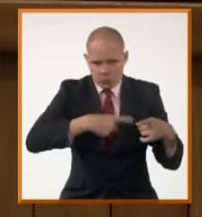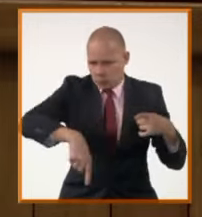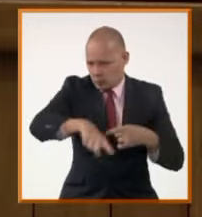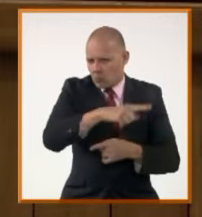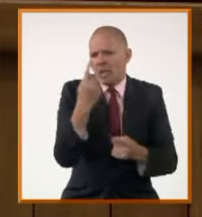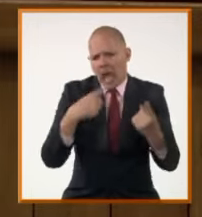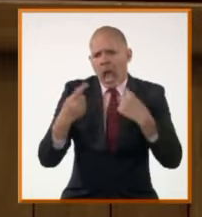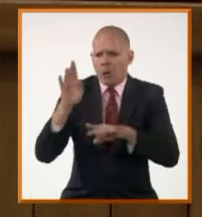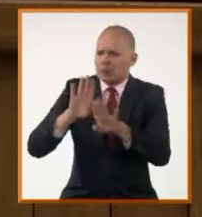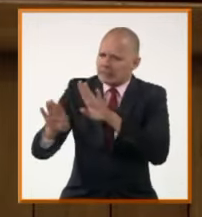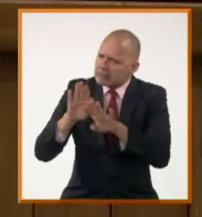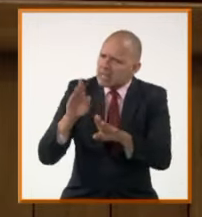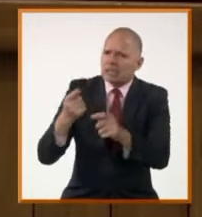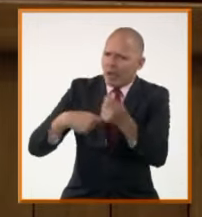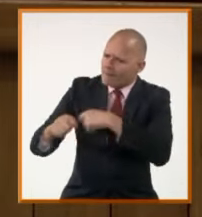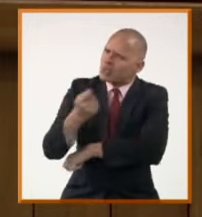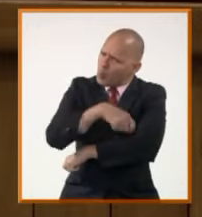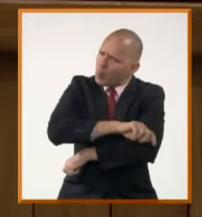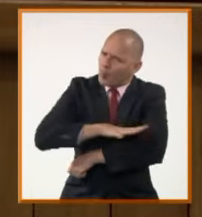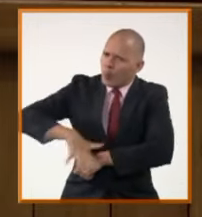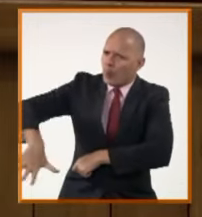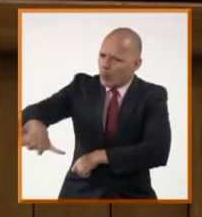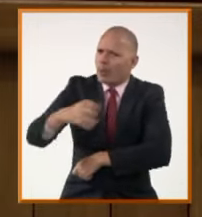una oferta de productos estables.